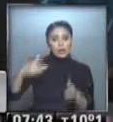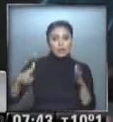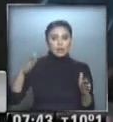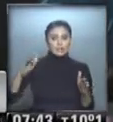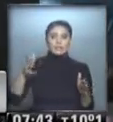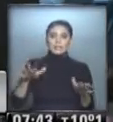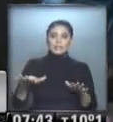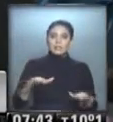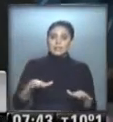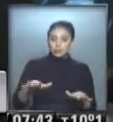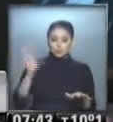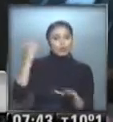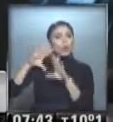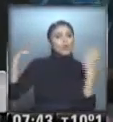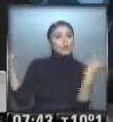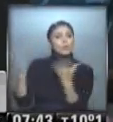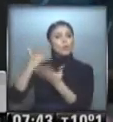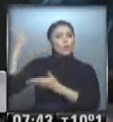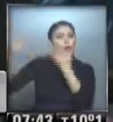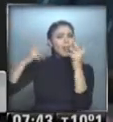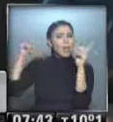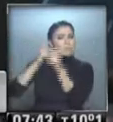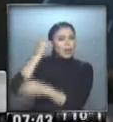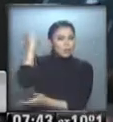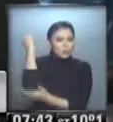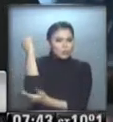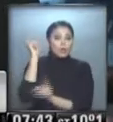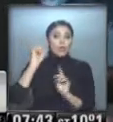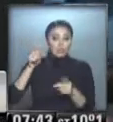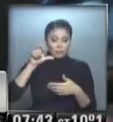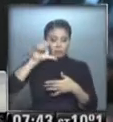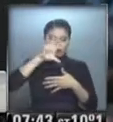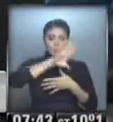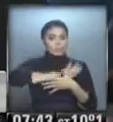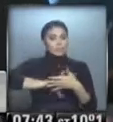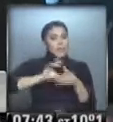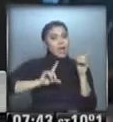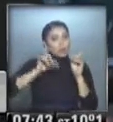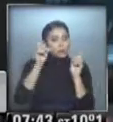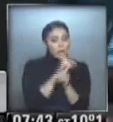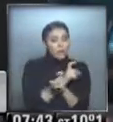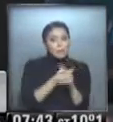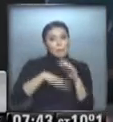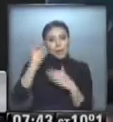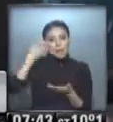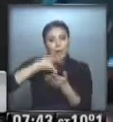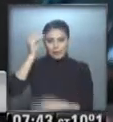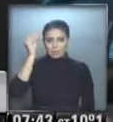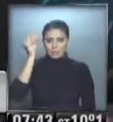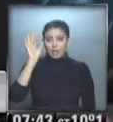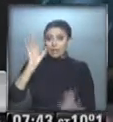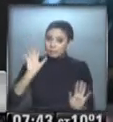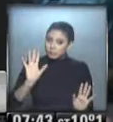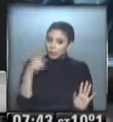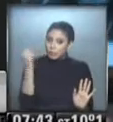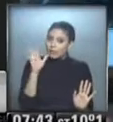una situación mundial de crisis internacional e inclusive en la región con algunos problemas particularmente en brasil un dato que